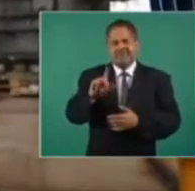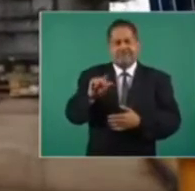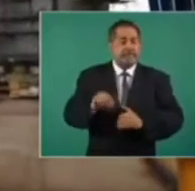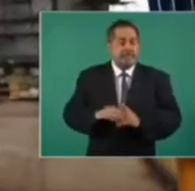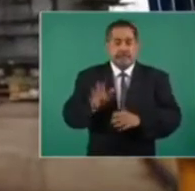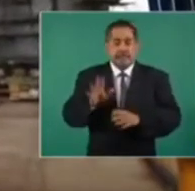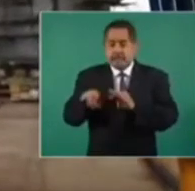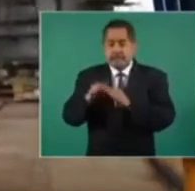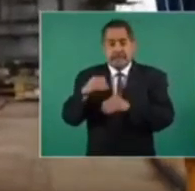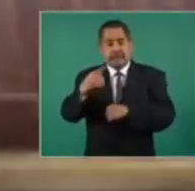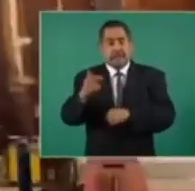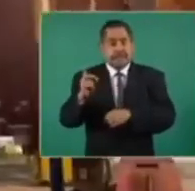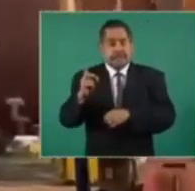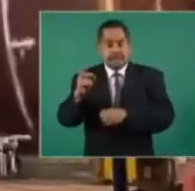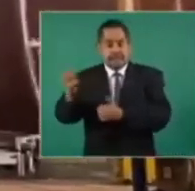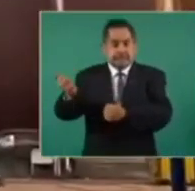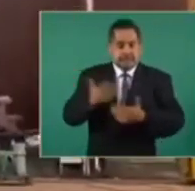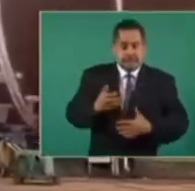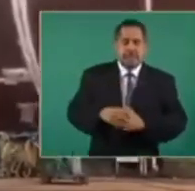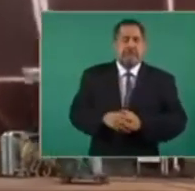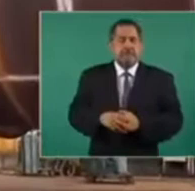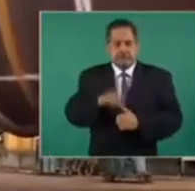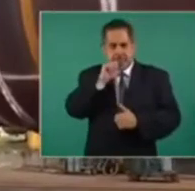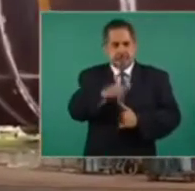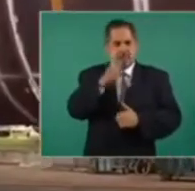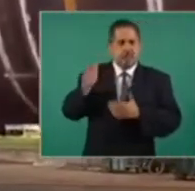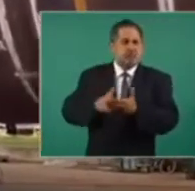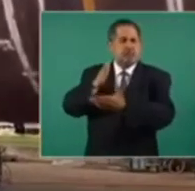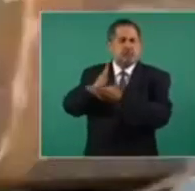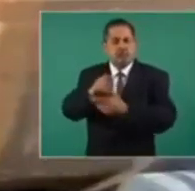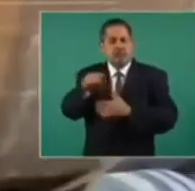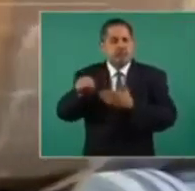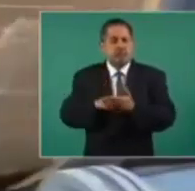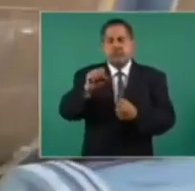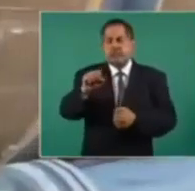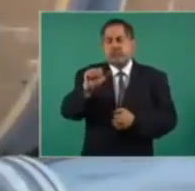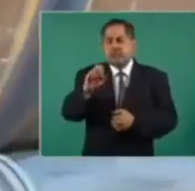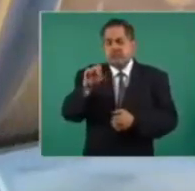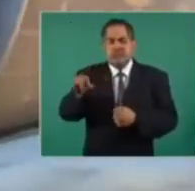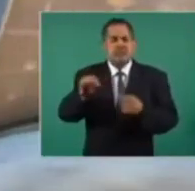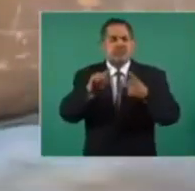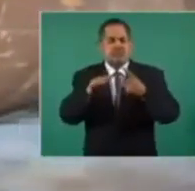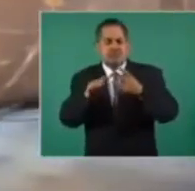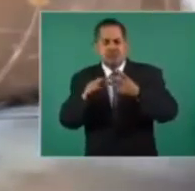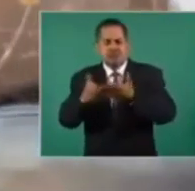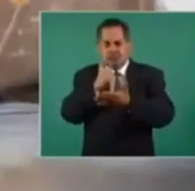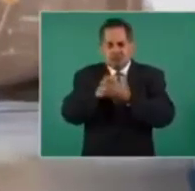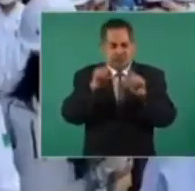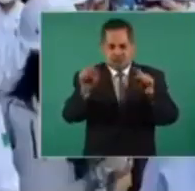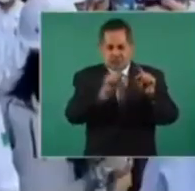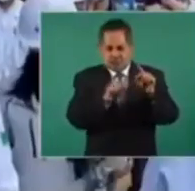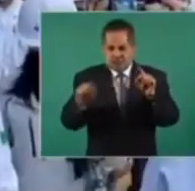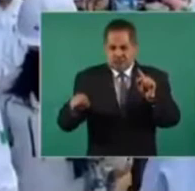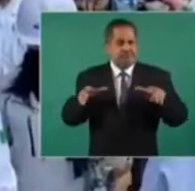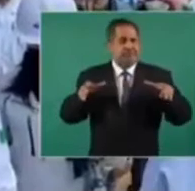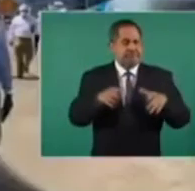y nos lo envían en diciembre. También se visitaron talleres ubicados en las ciudades de Seúl, Gyeonggi y Pyeongtaek, donde el equipo integrado por